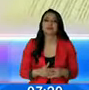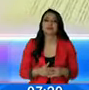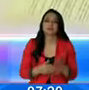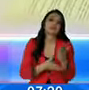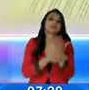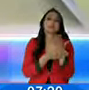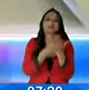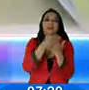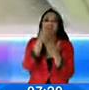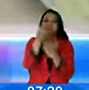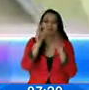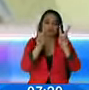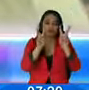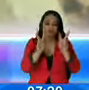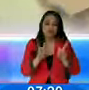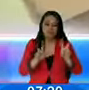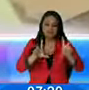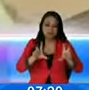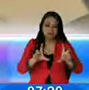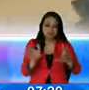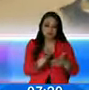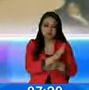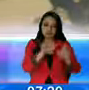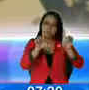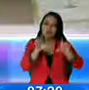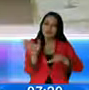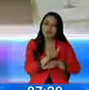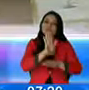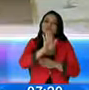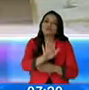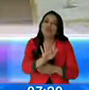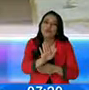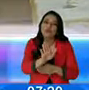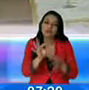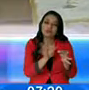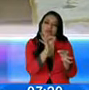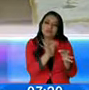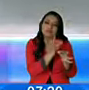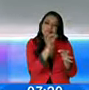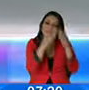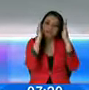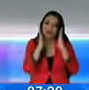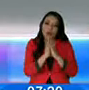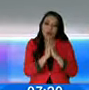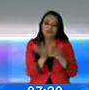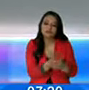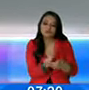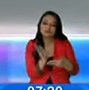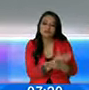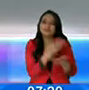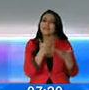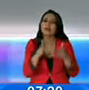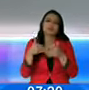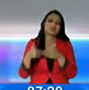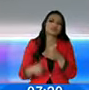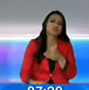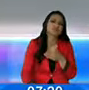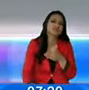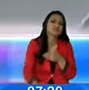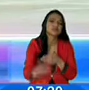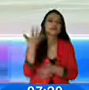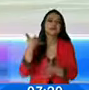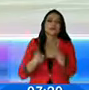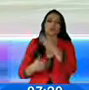plasman fotografías con las bandas presidenciales que las hermanas contemplativas del buen pastor han confeccionado a lo largo de la